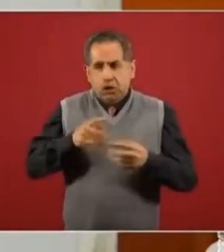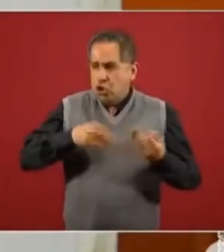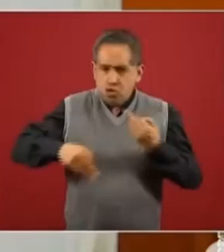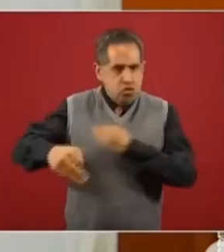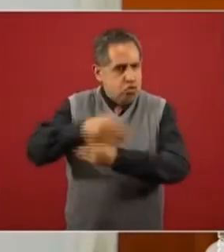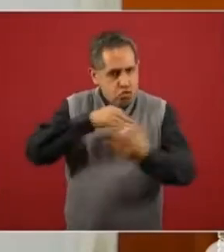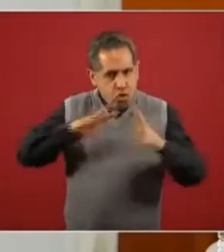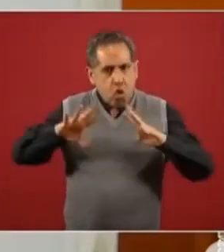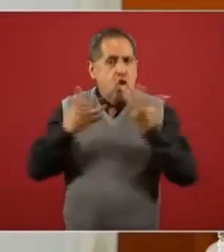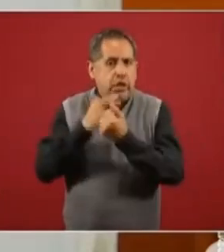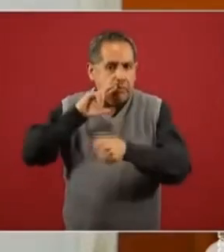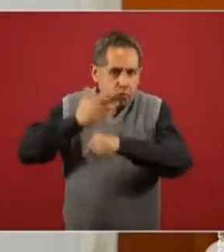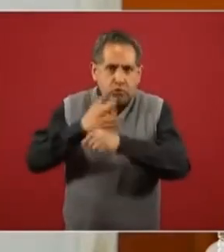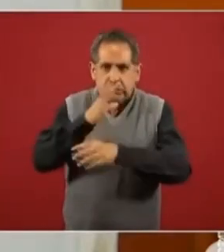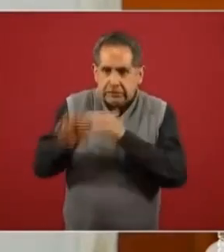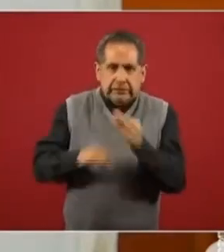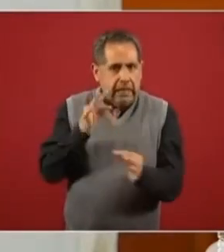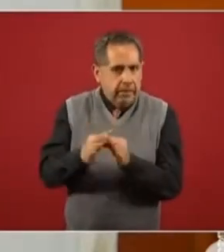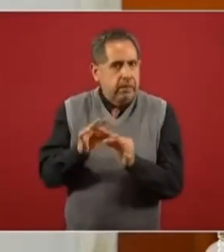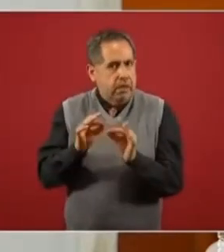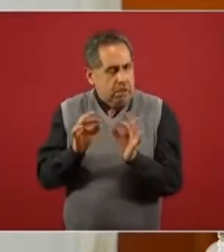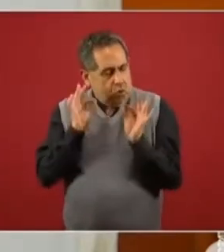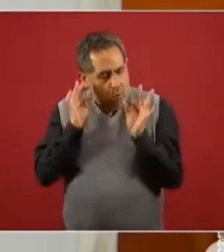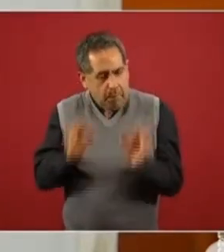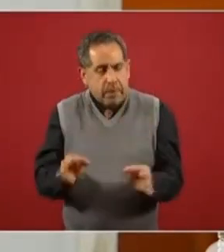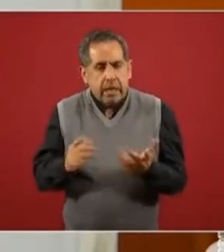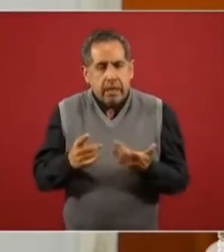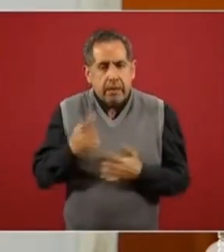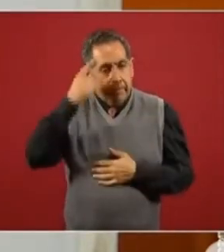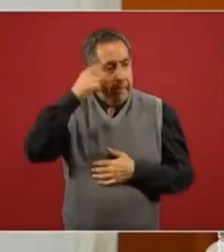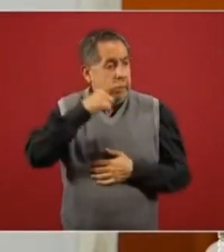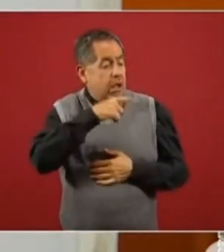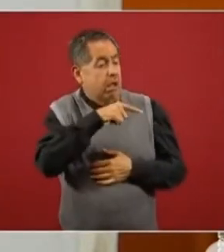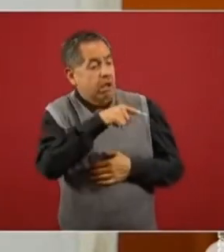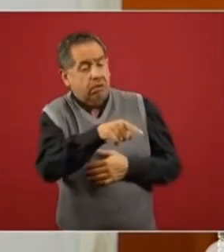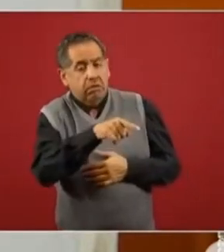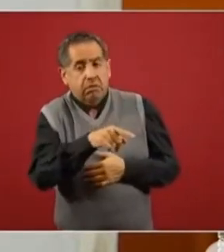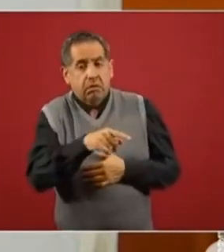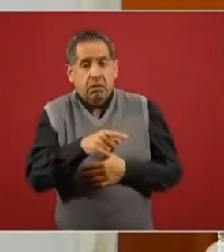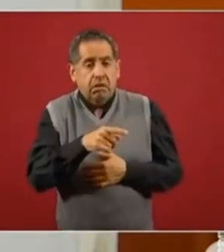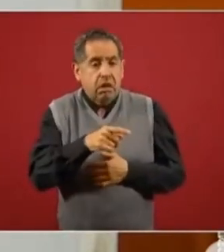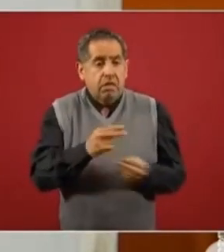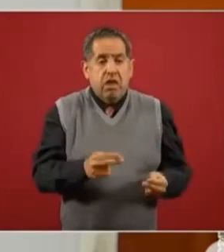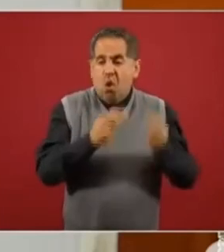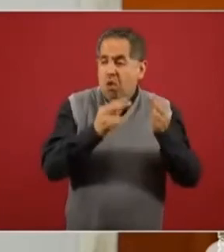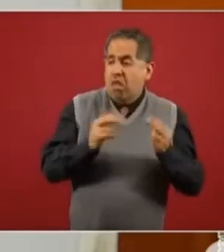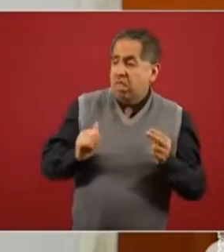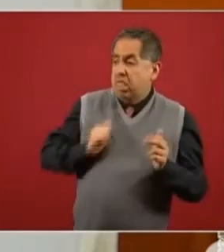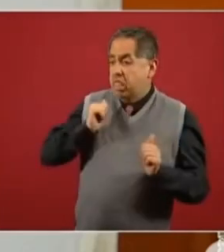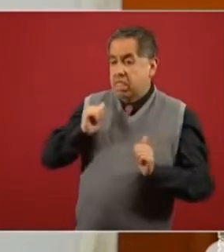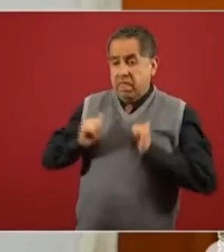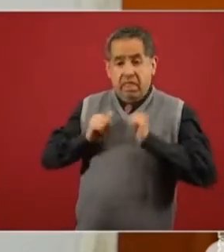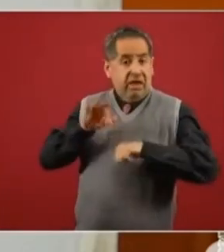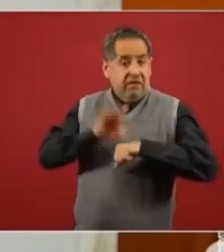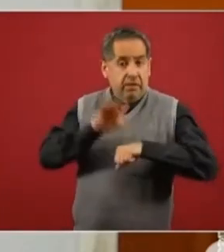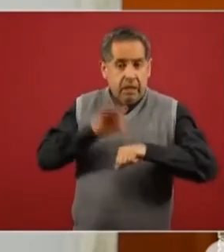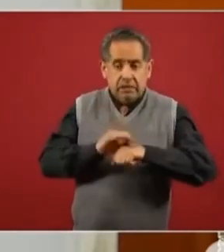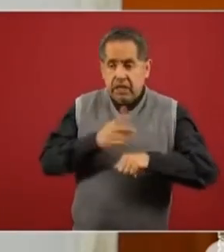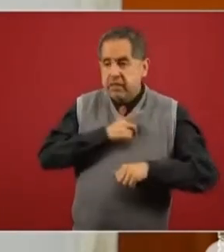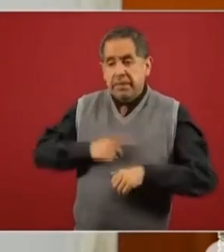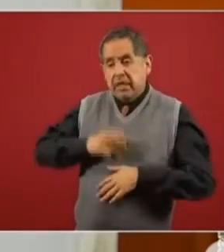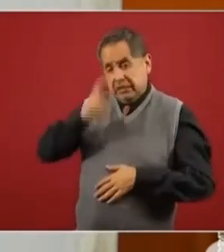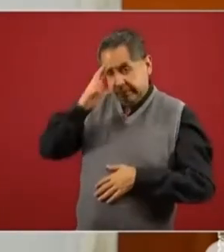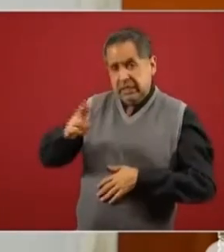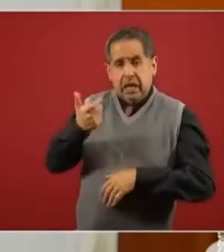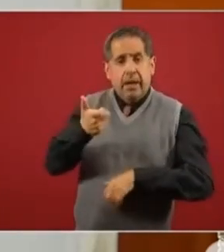círculo virtuoso para que la gente que tiene su negocio como una farmacia respete